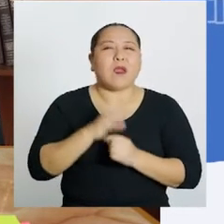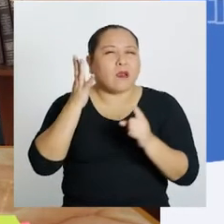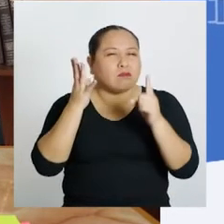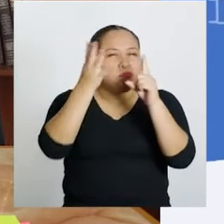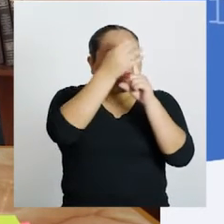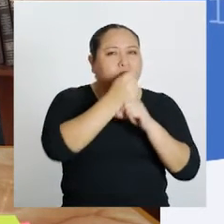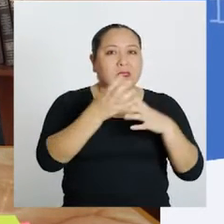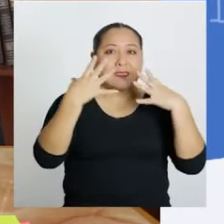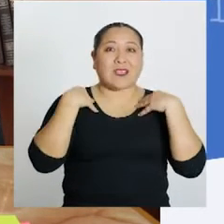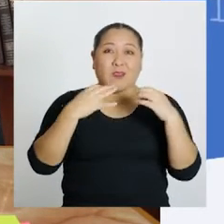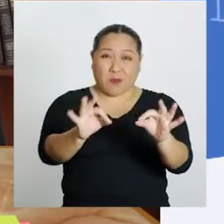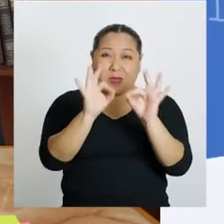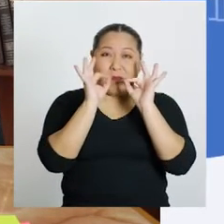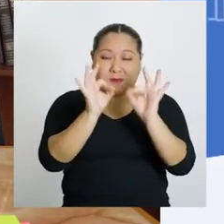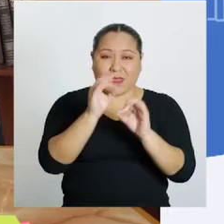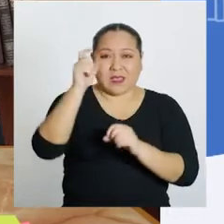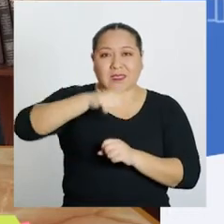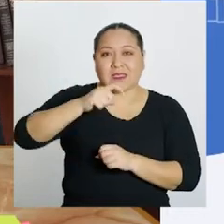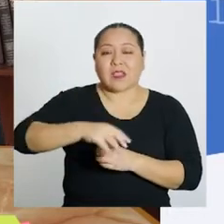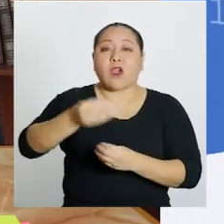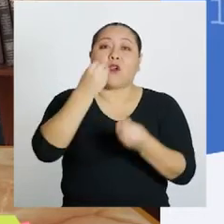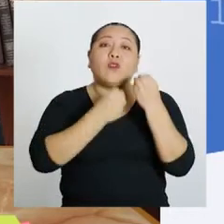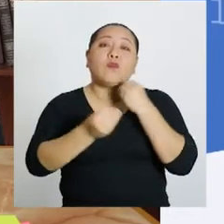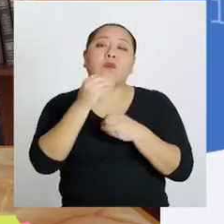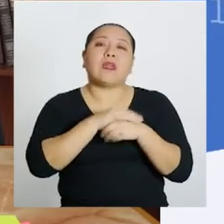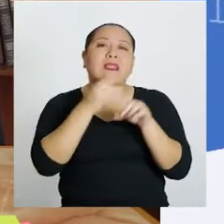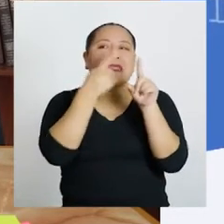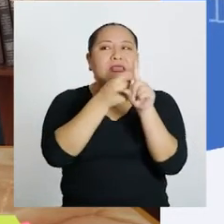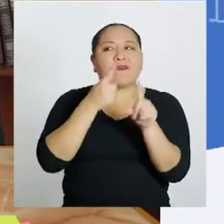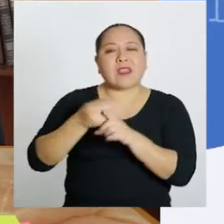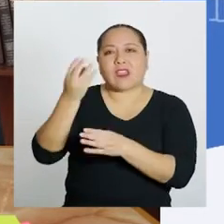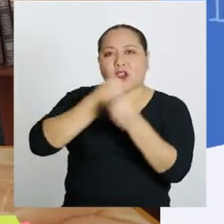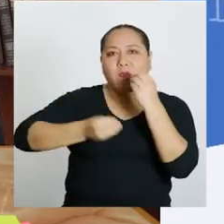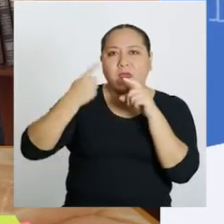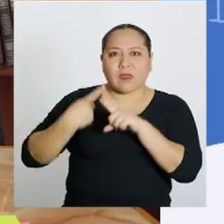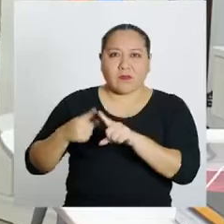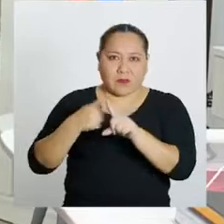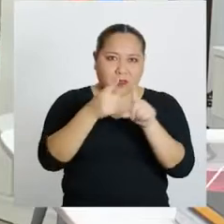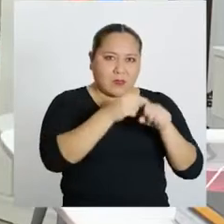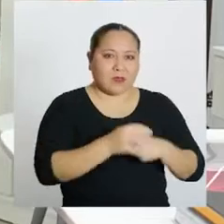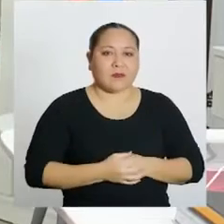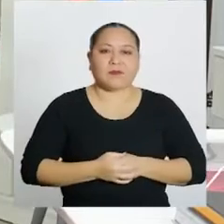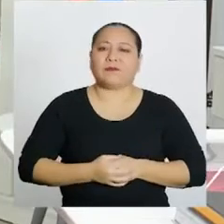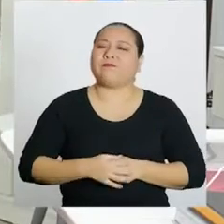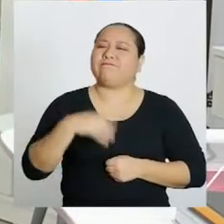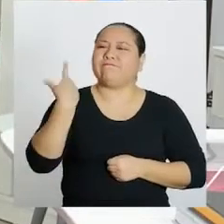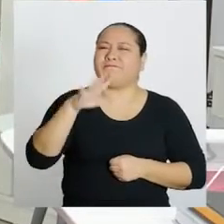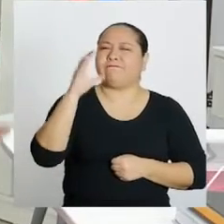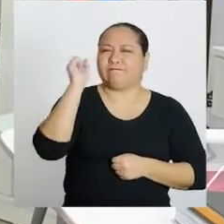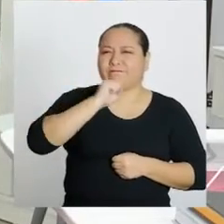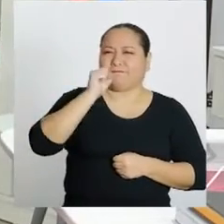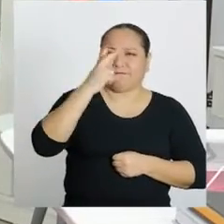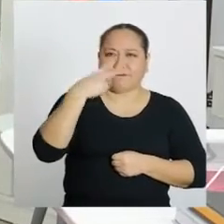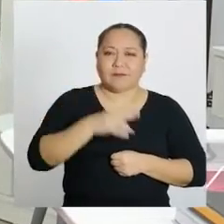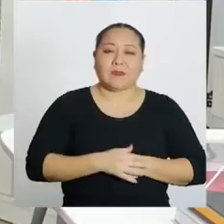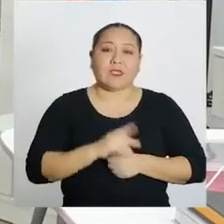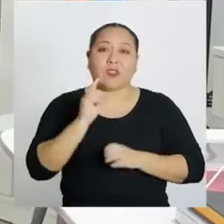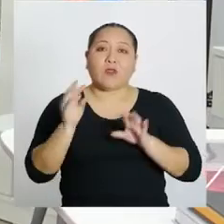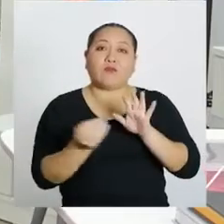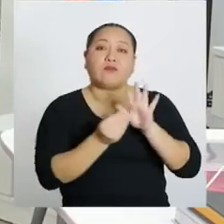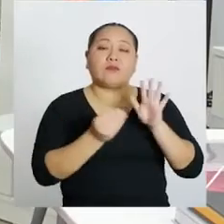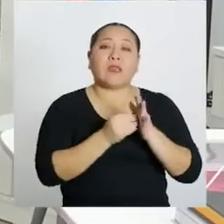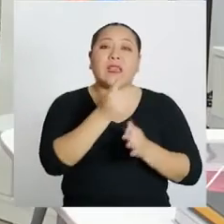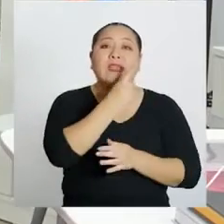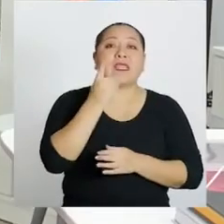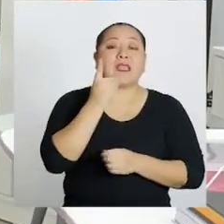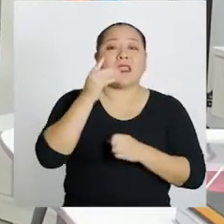una salud ideal debemos consumir una variedad de alimentos distintos. Ya veo. Si no complementamos nuestra